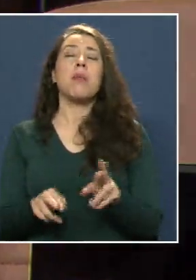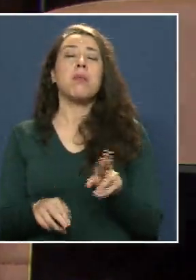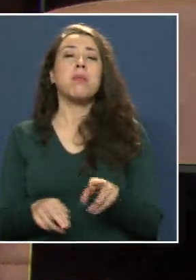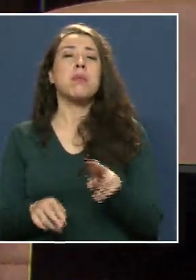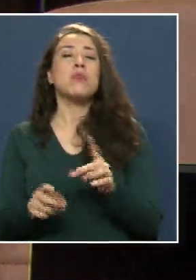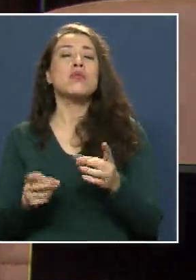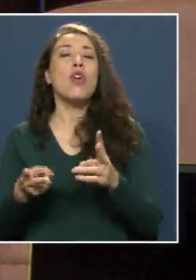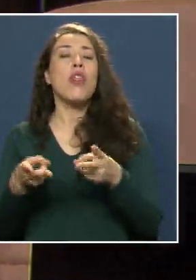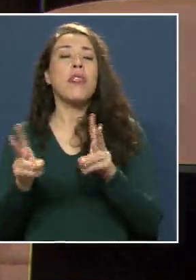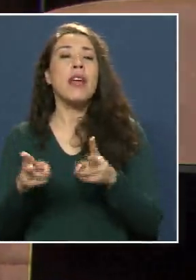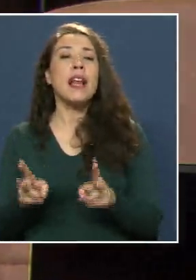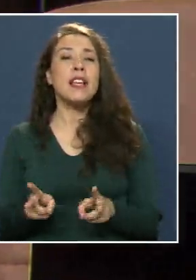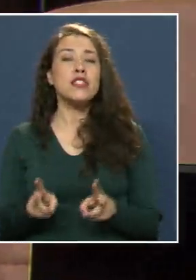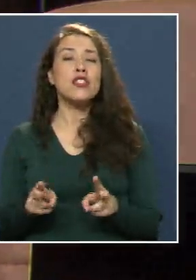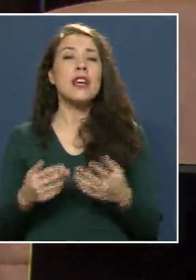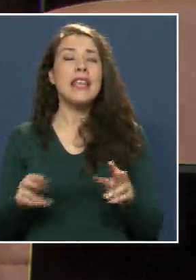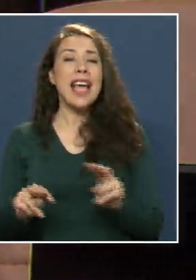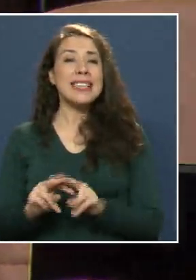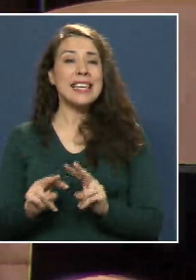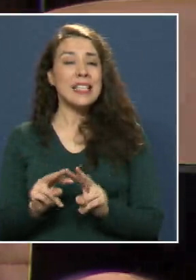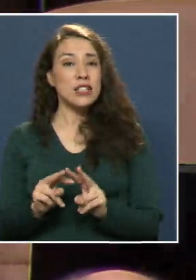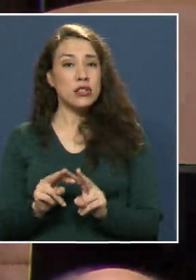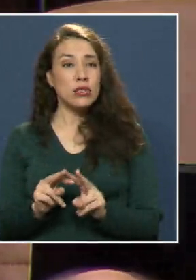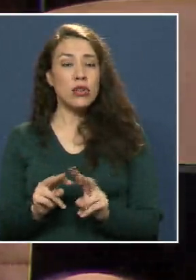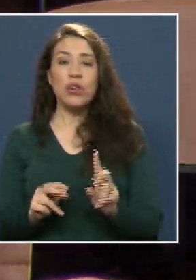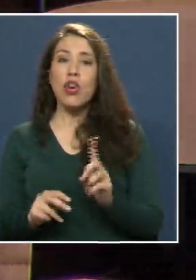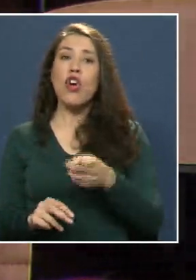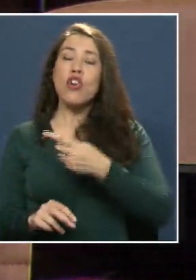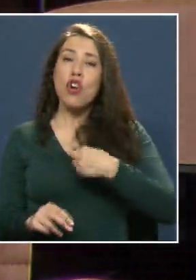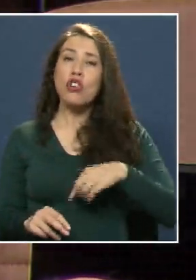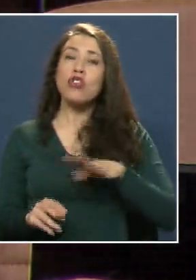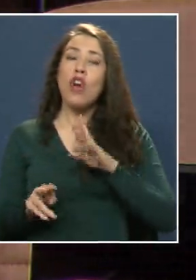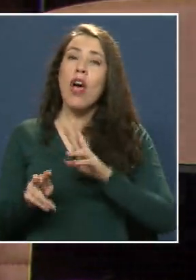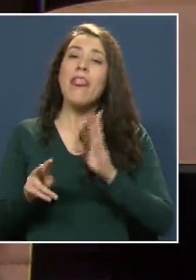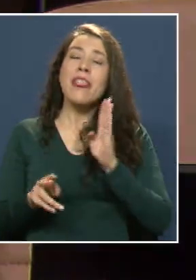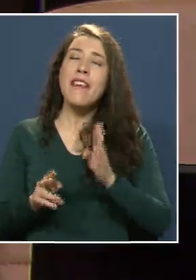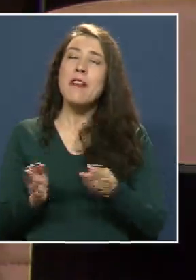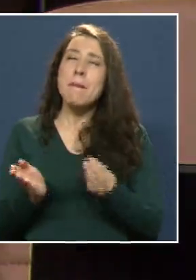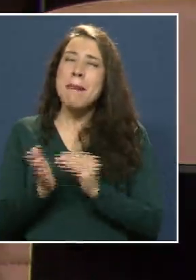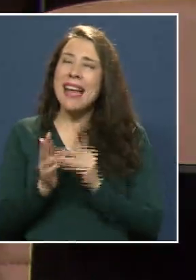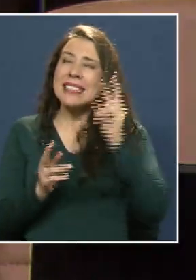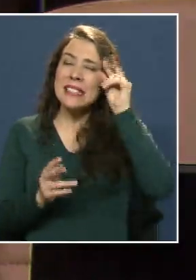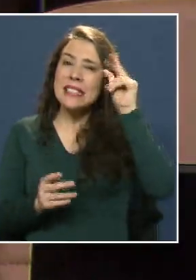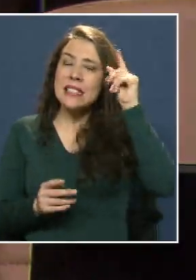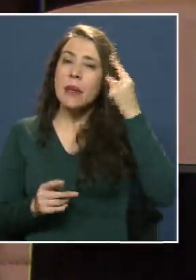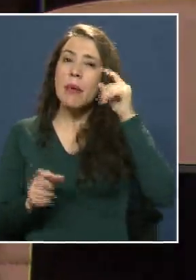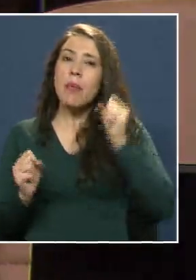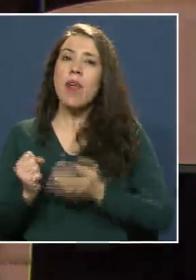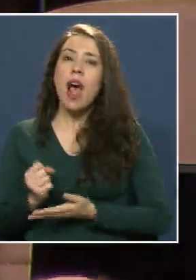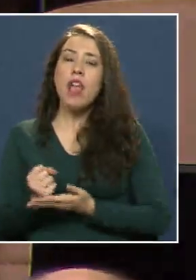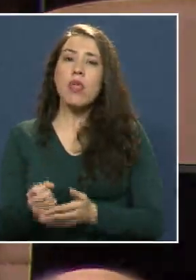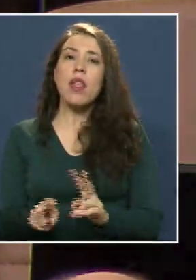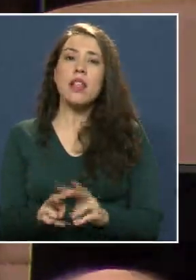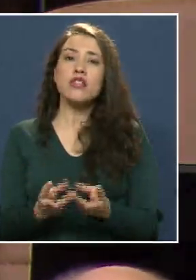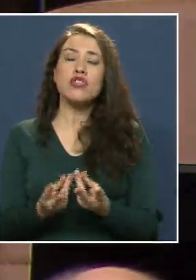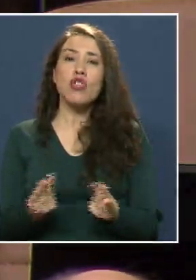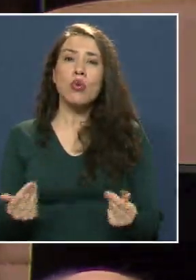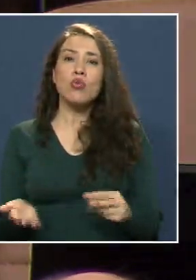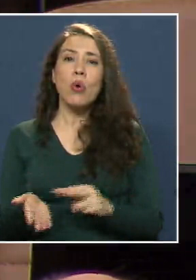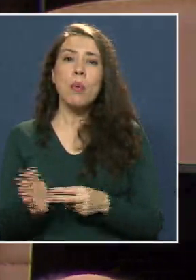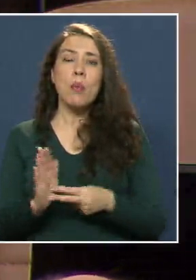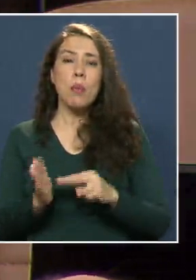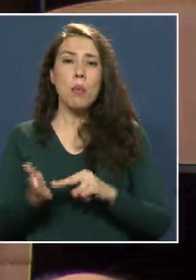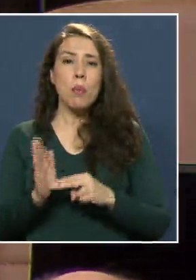un derecho ya dictado, sino que a ser lo más creativos posible para ayudar en la solución de los